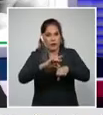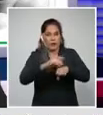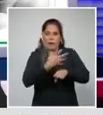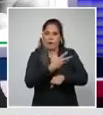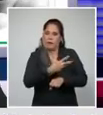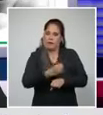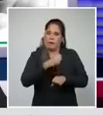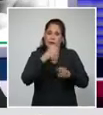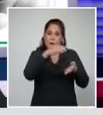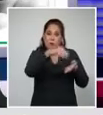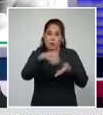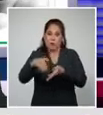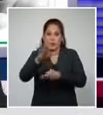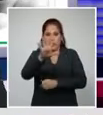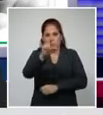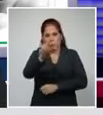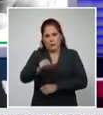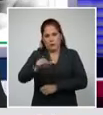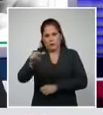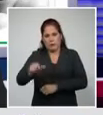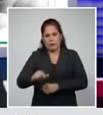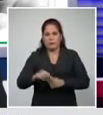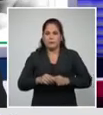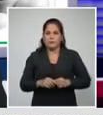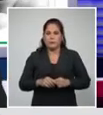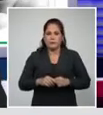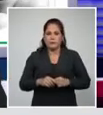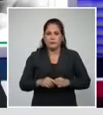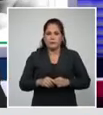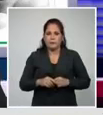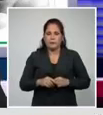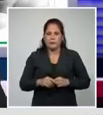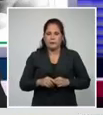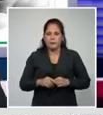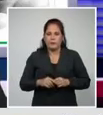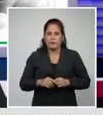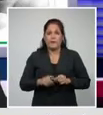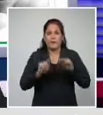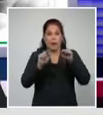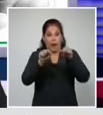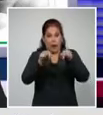fallecimiento de 5 personas en nuestro país y existen